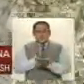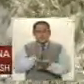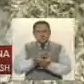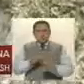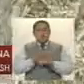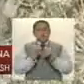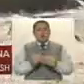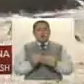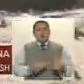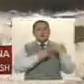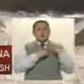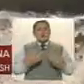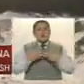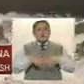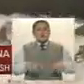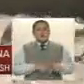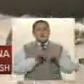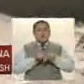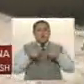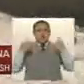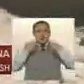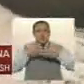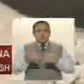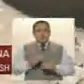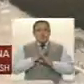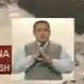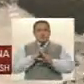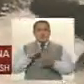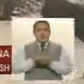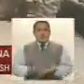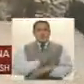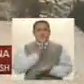que corresponde a las empresas ser diligentes para evitar que estas